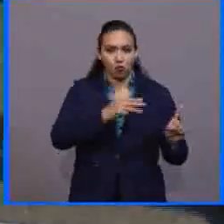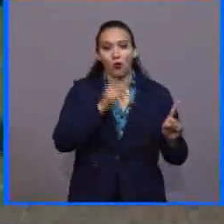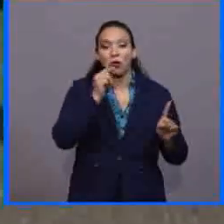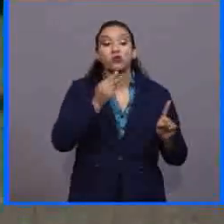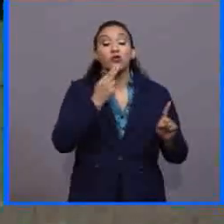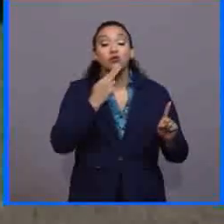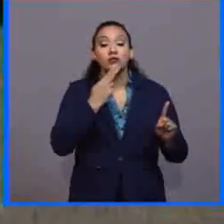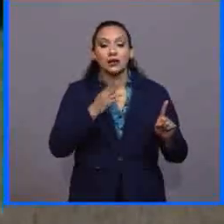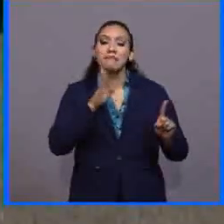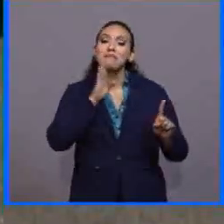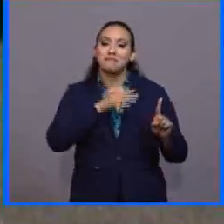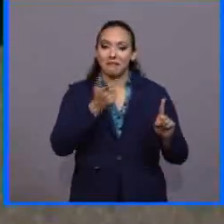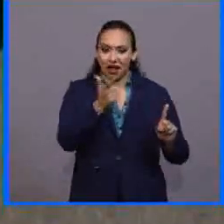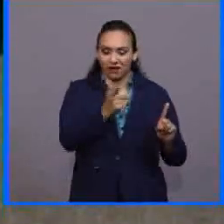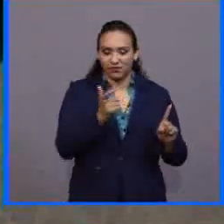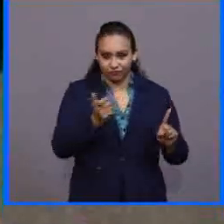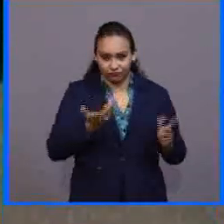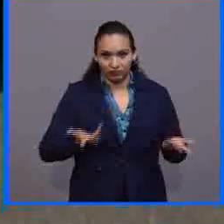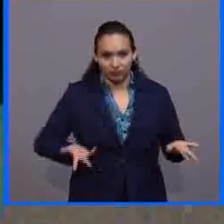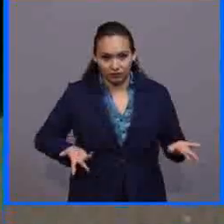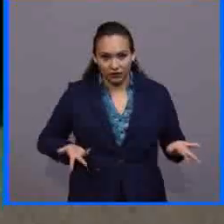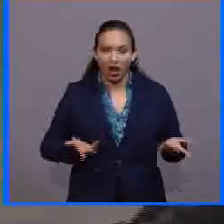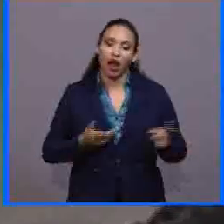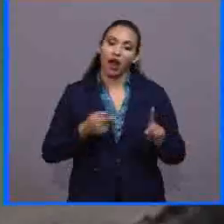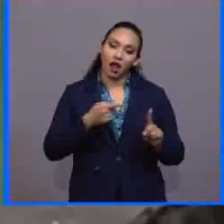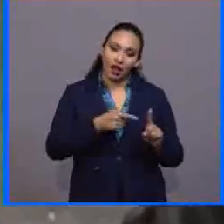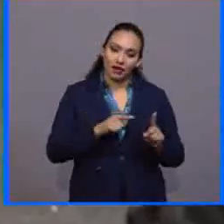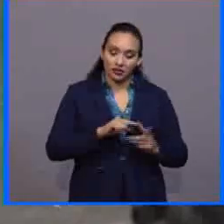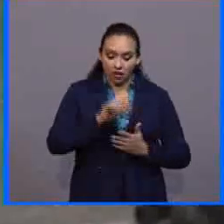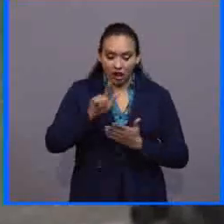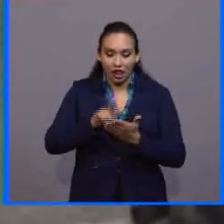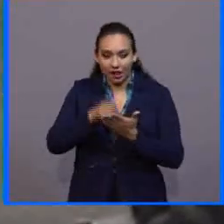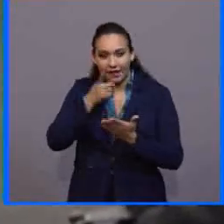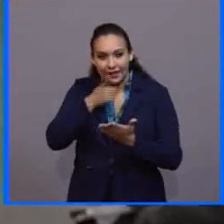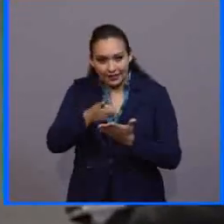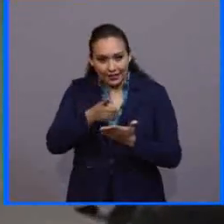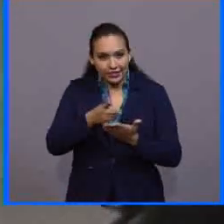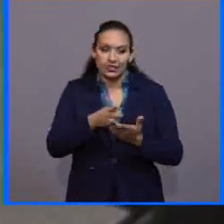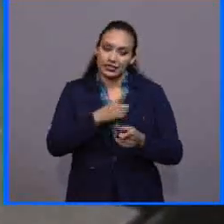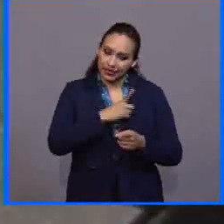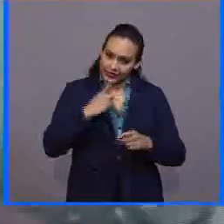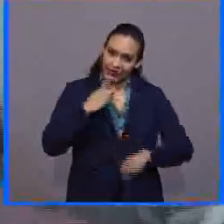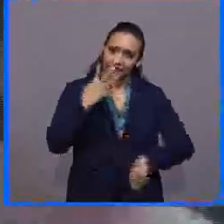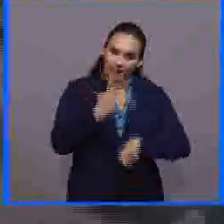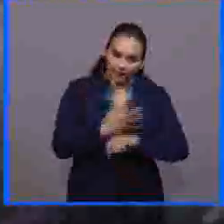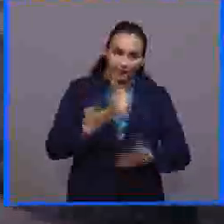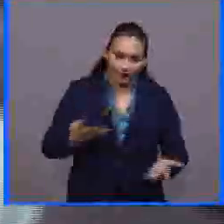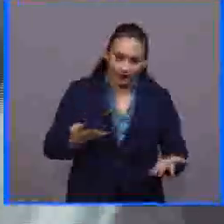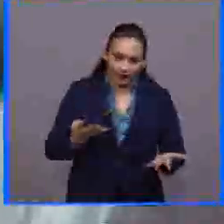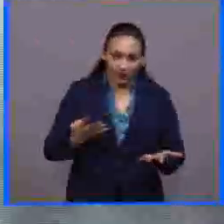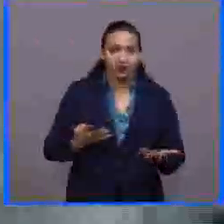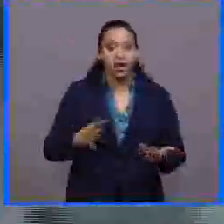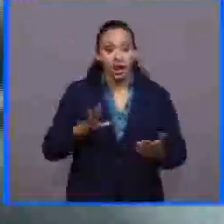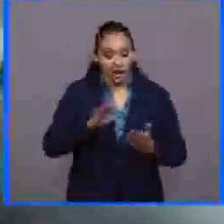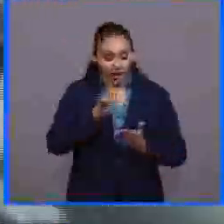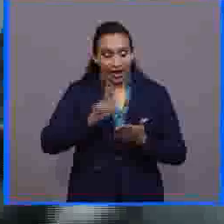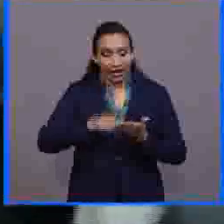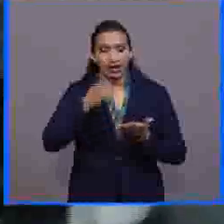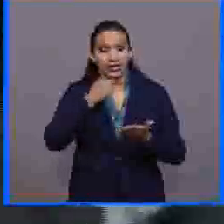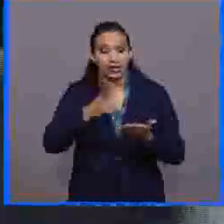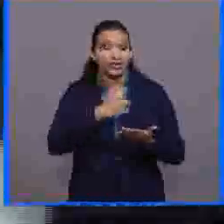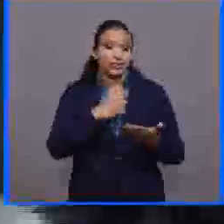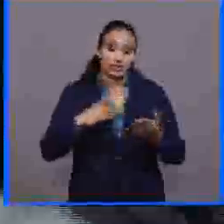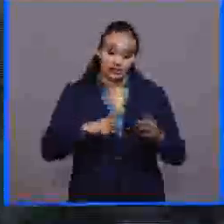de forma indebida el arma que se les asigne, no viola los principios de mínima intervención, subsidiariedad y